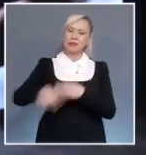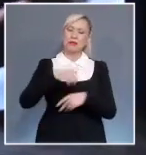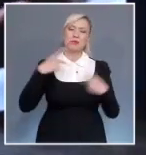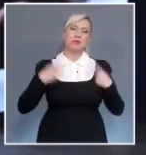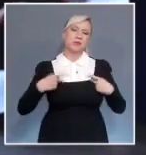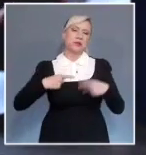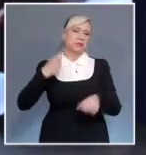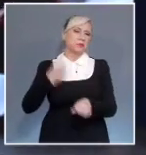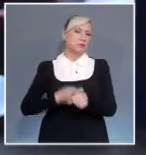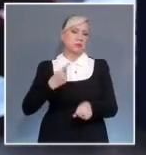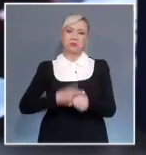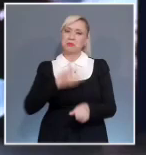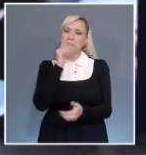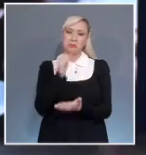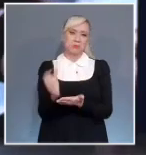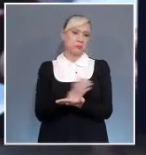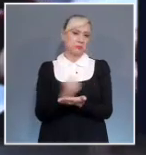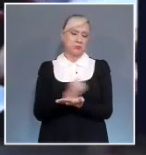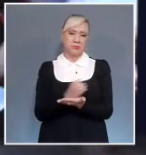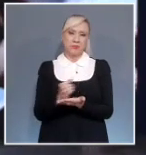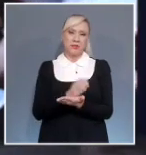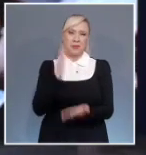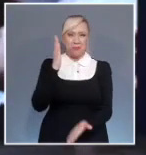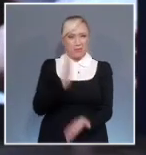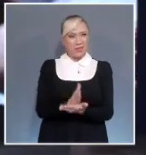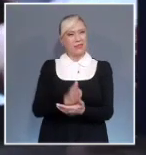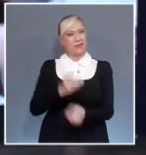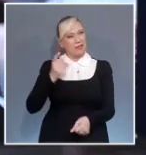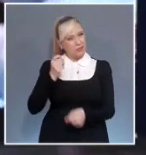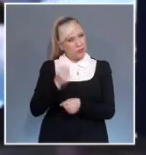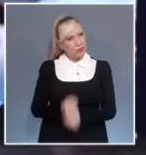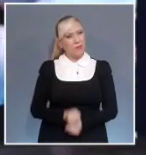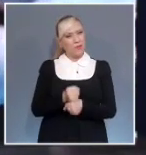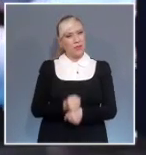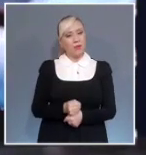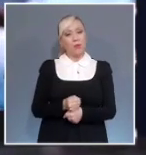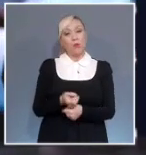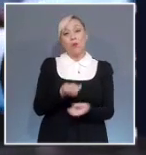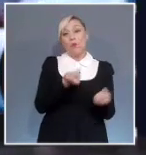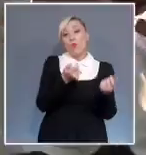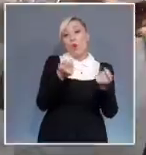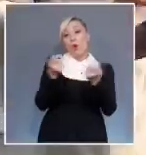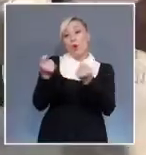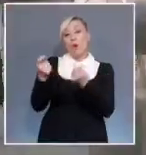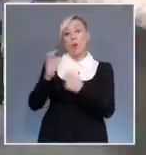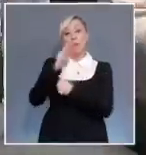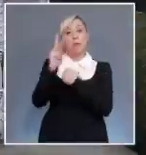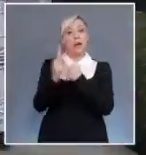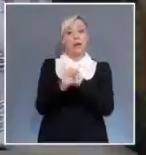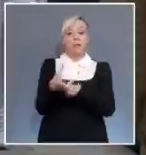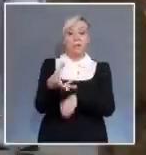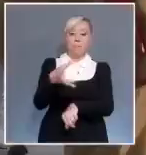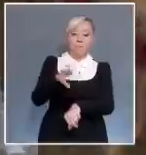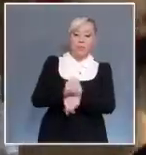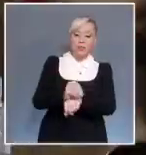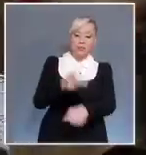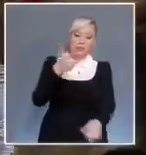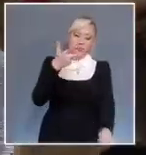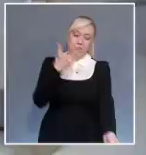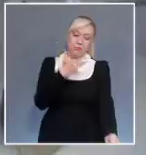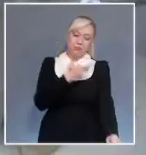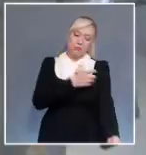terminal, resulta que pocos países han regulado la eutanasia. Solo en 7 países es